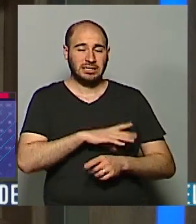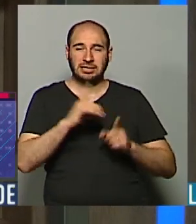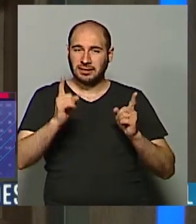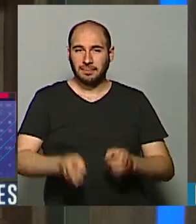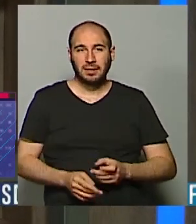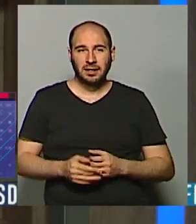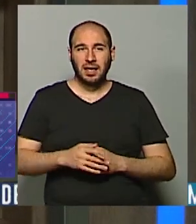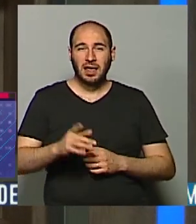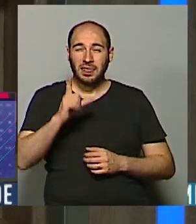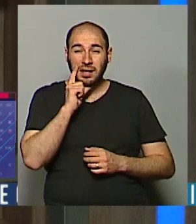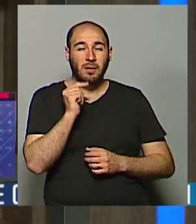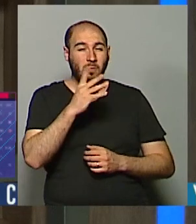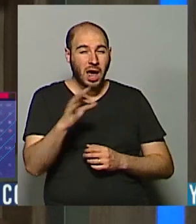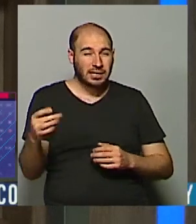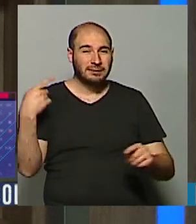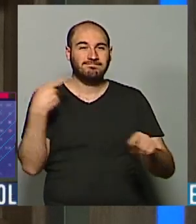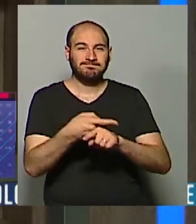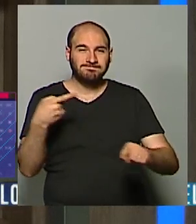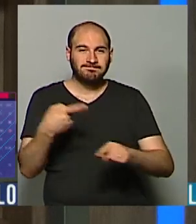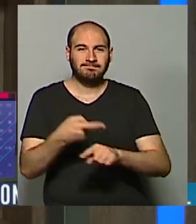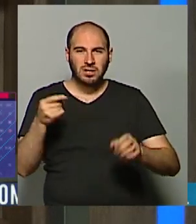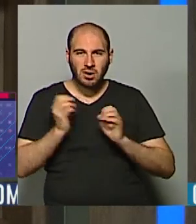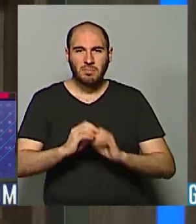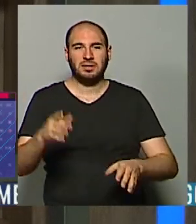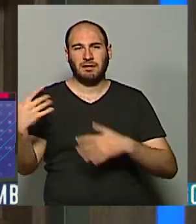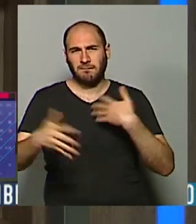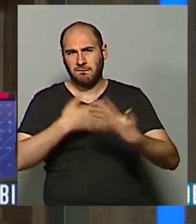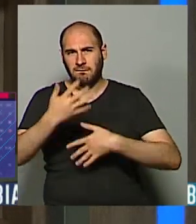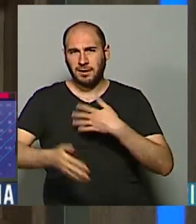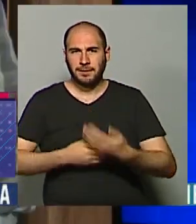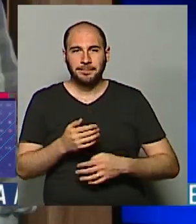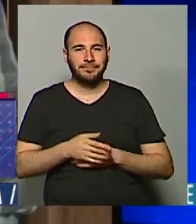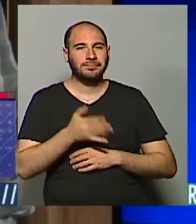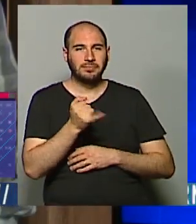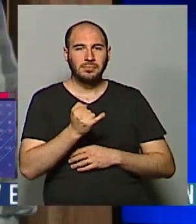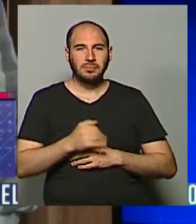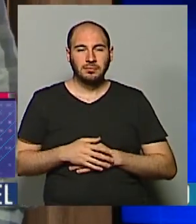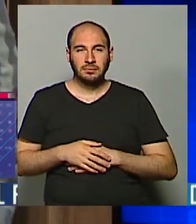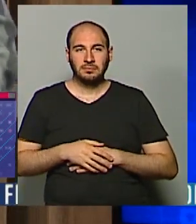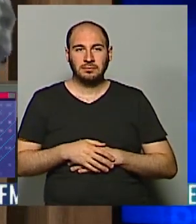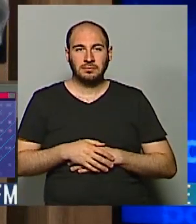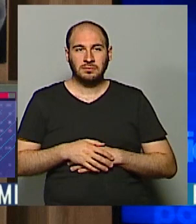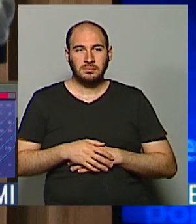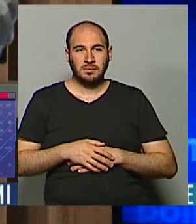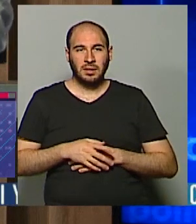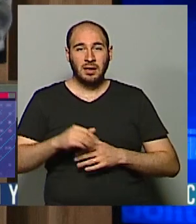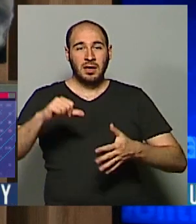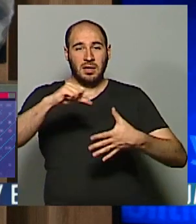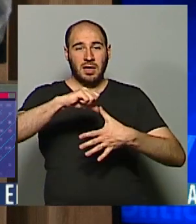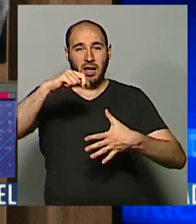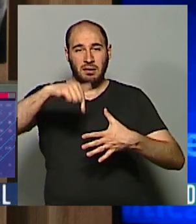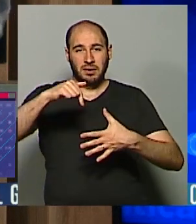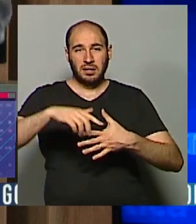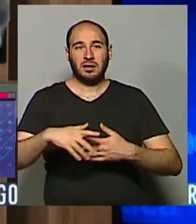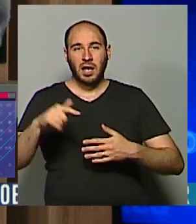que ya lleva casi 40 días del inicio de la conflictividad. Sí, sin duda América Latina